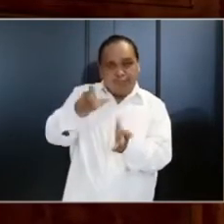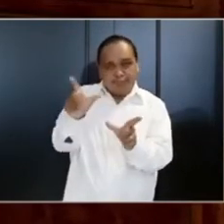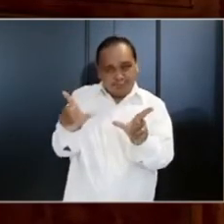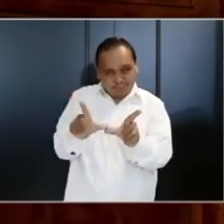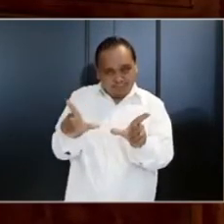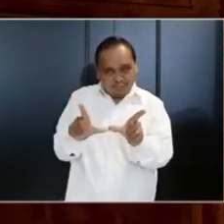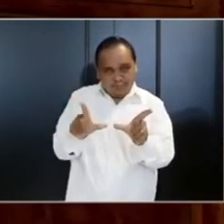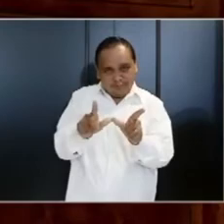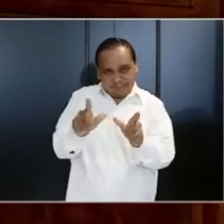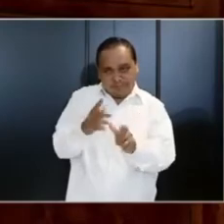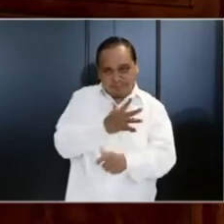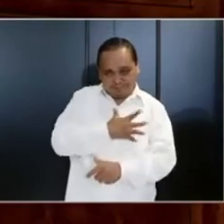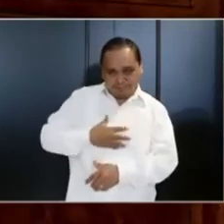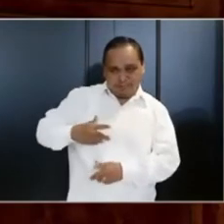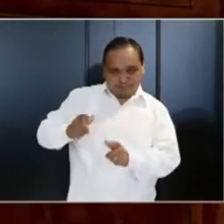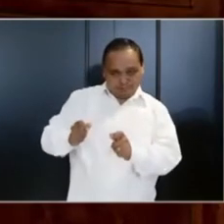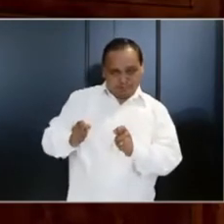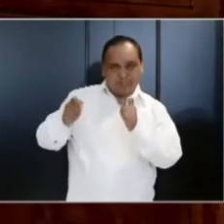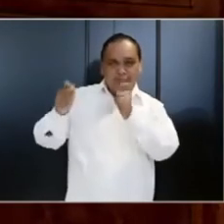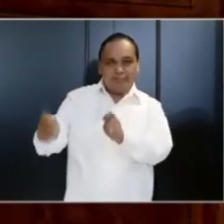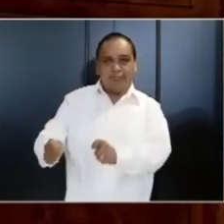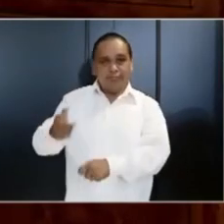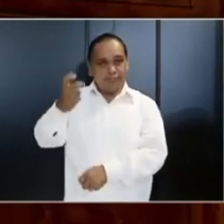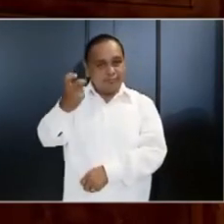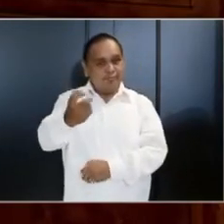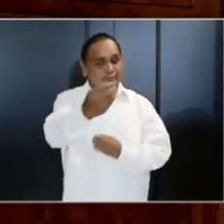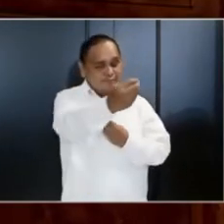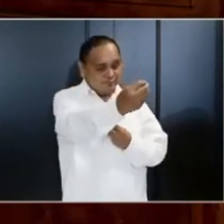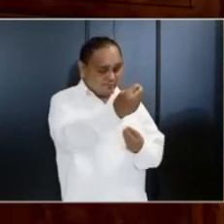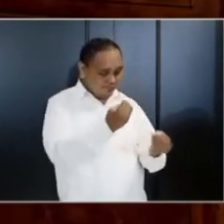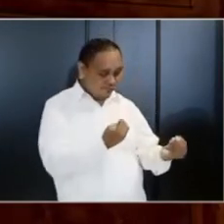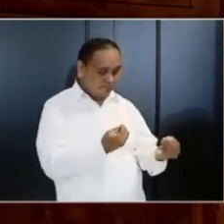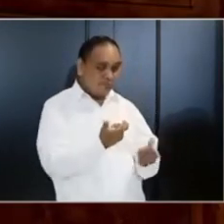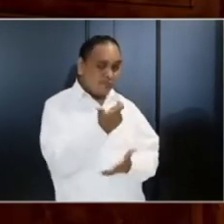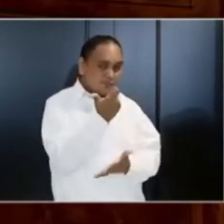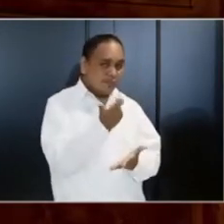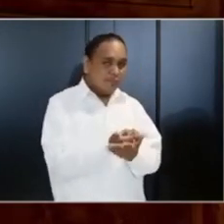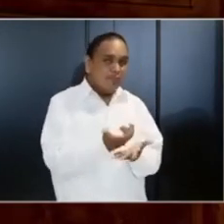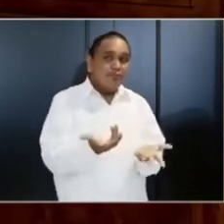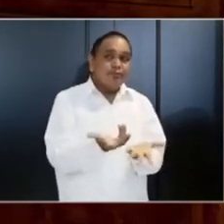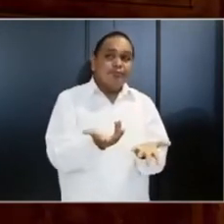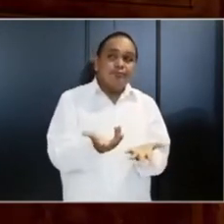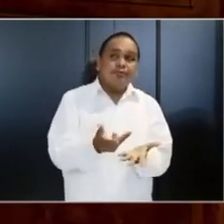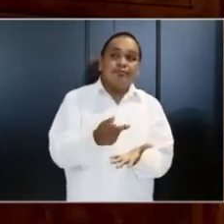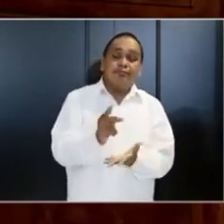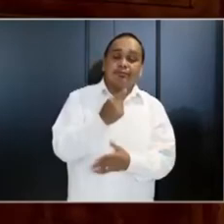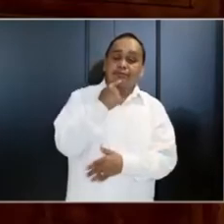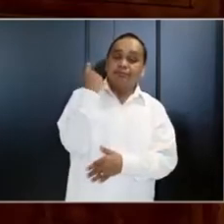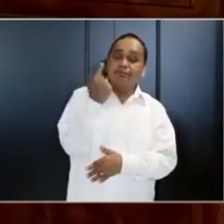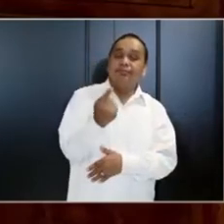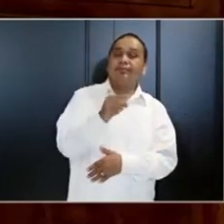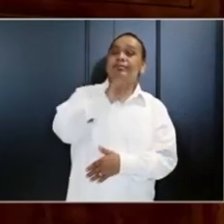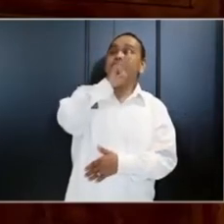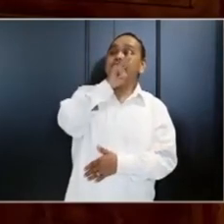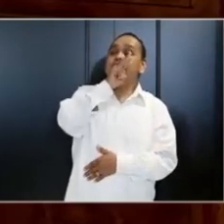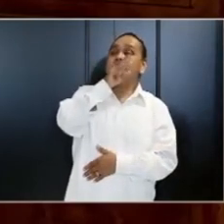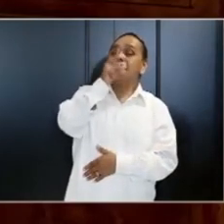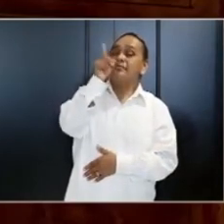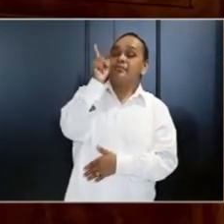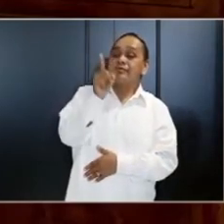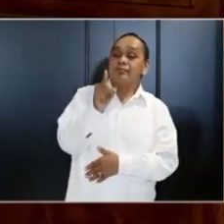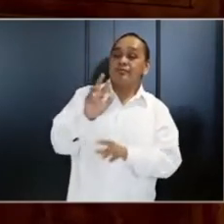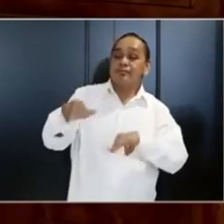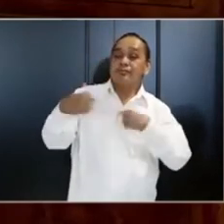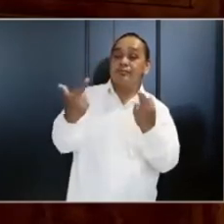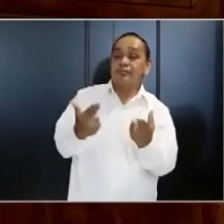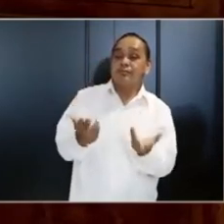dárselo al hijo, sabiendo que de dónde le entró el dinero, porque además él habla, entonces yo vendo el de mi mamá, o sea que no se lo